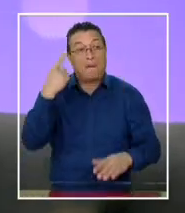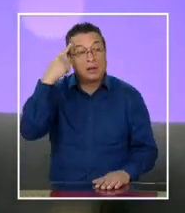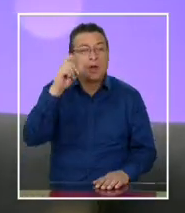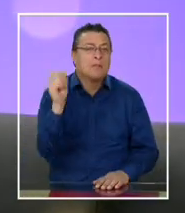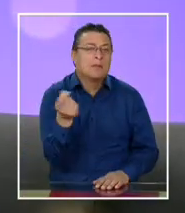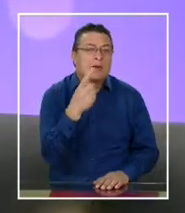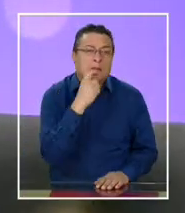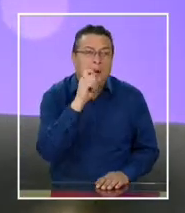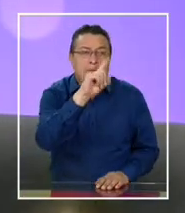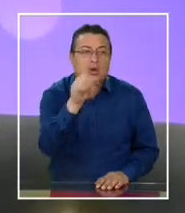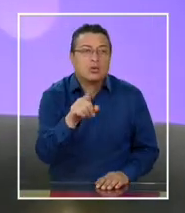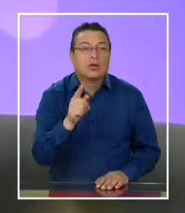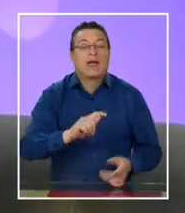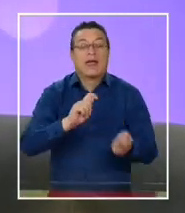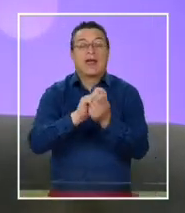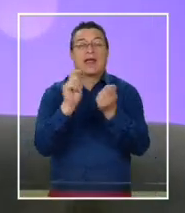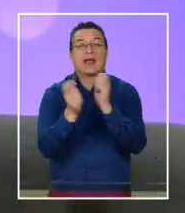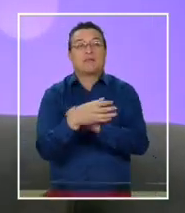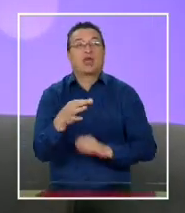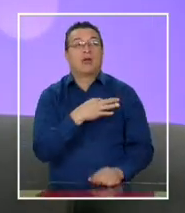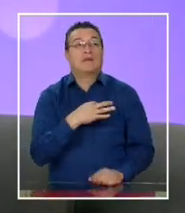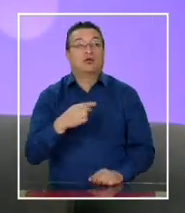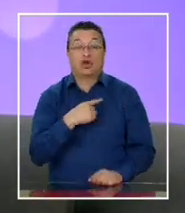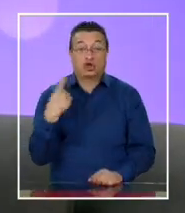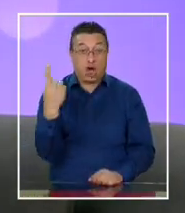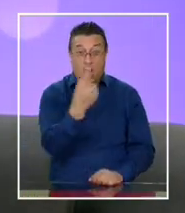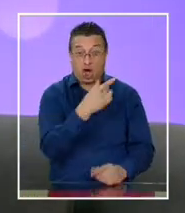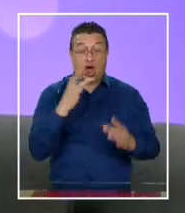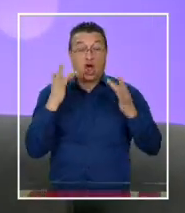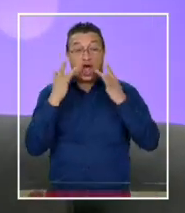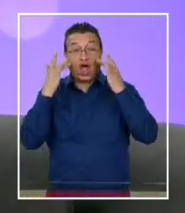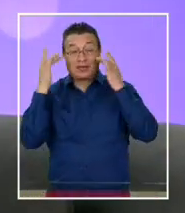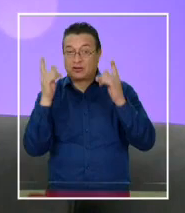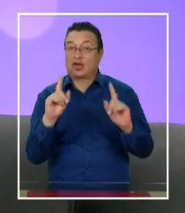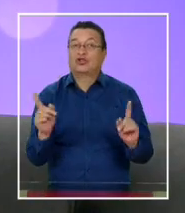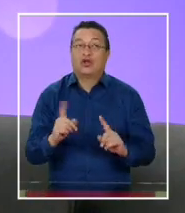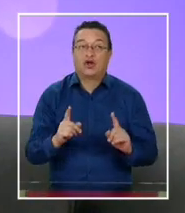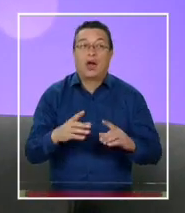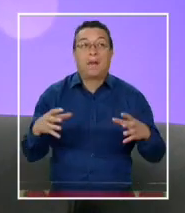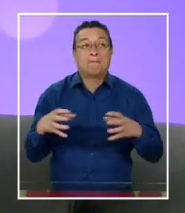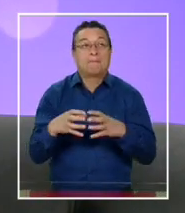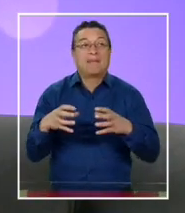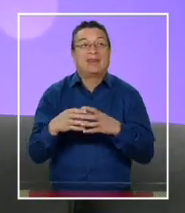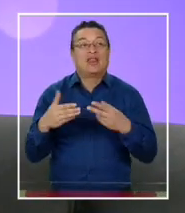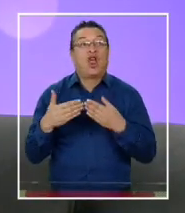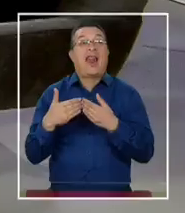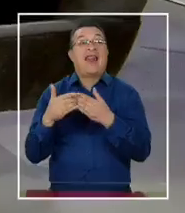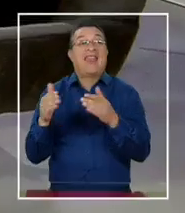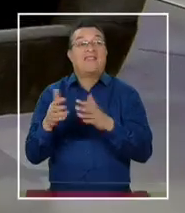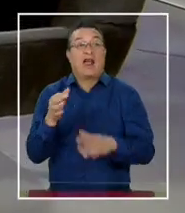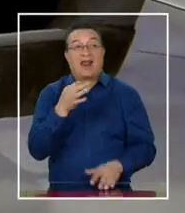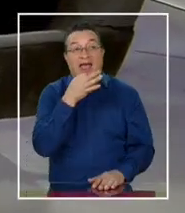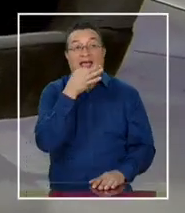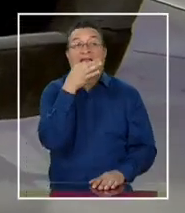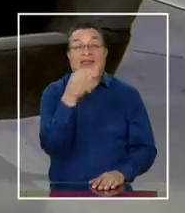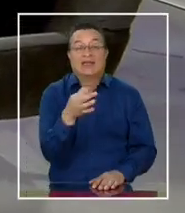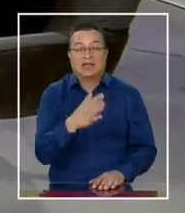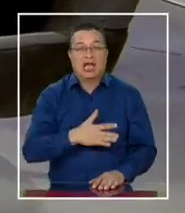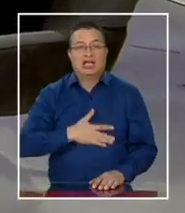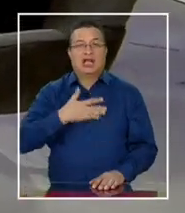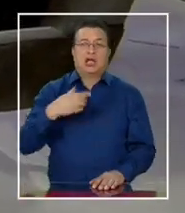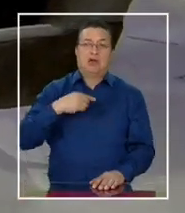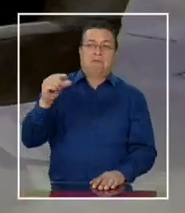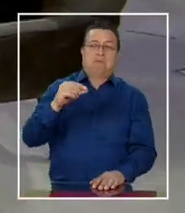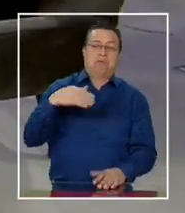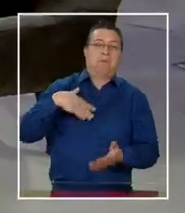partamos por el cambio de gabinete no todos están contentos en el oficialismo el partido liberal dice que se siente ninguneado